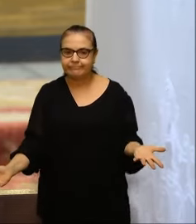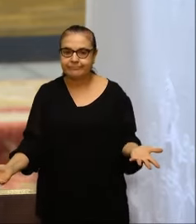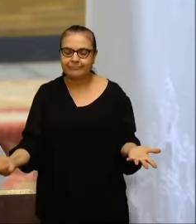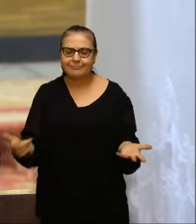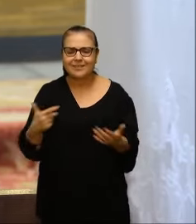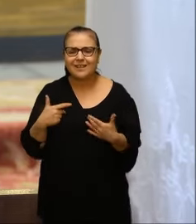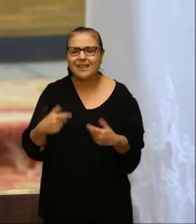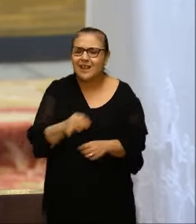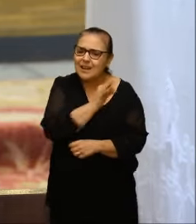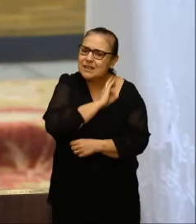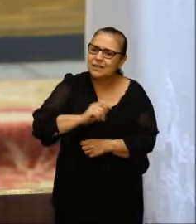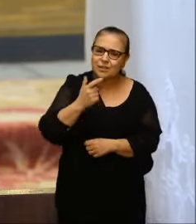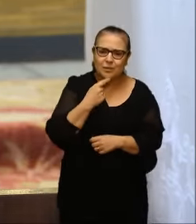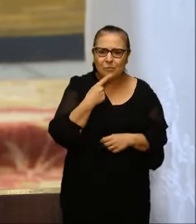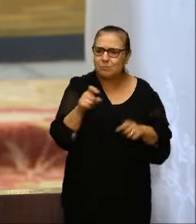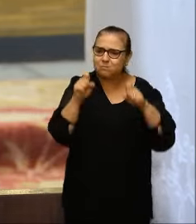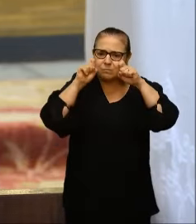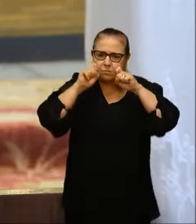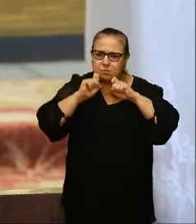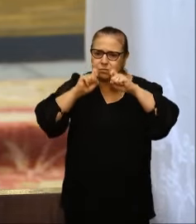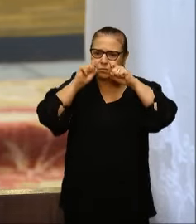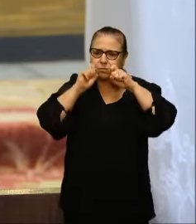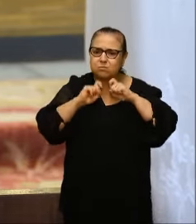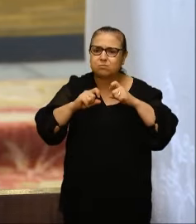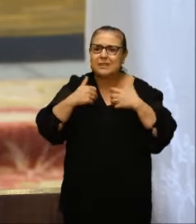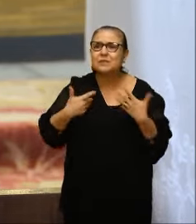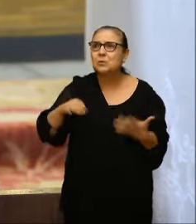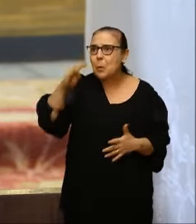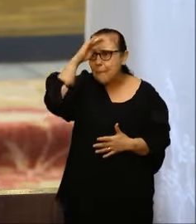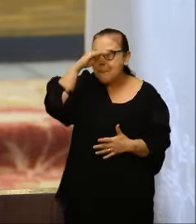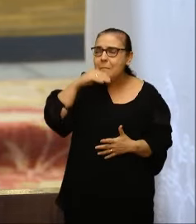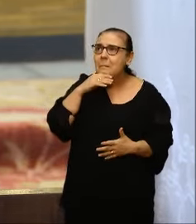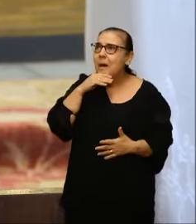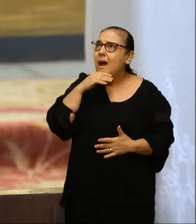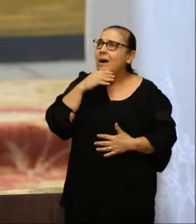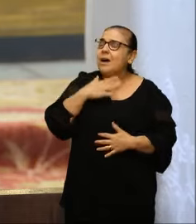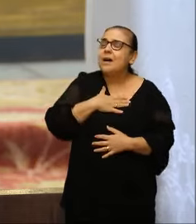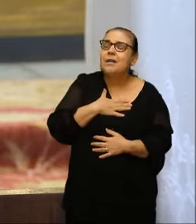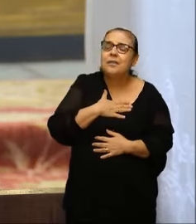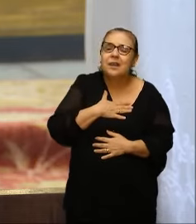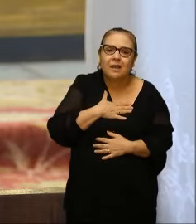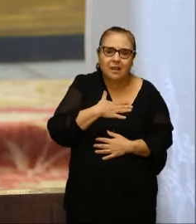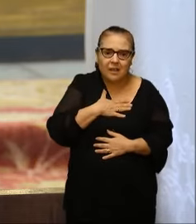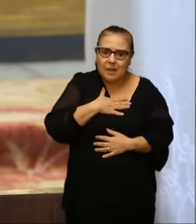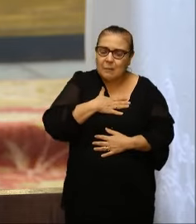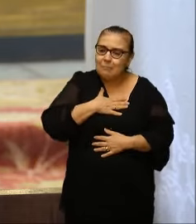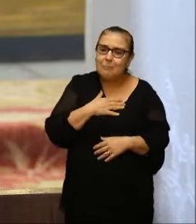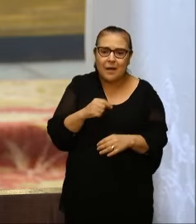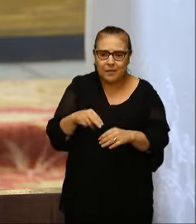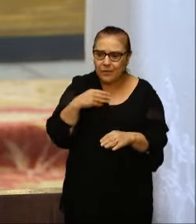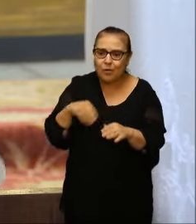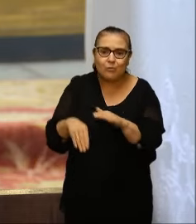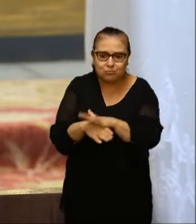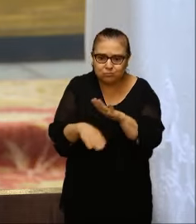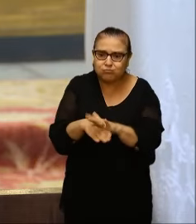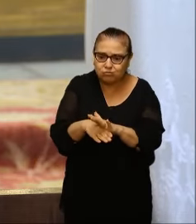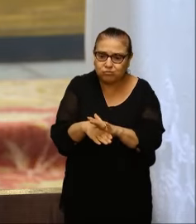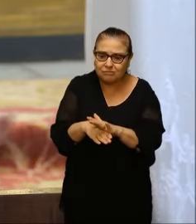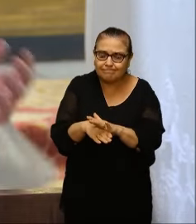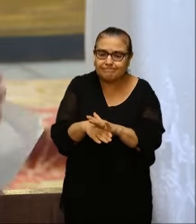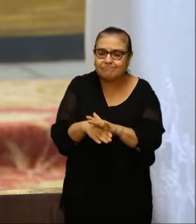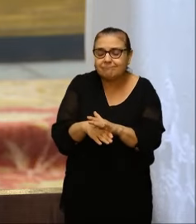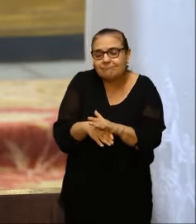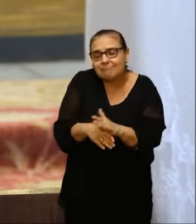ruegos y con lágrimas, pidió a su padre con gritos que le librase de aquella hora, y el padre dijo, tienes que seguir adelante, y él dijo, hágase